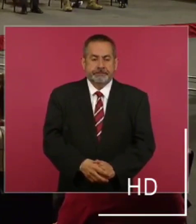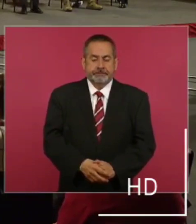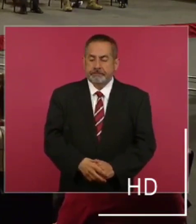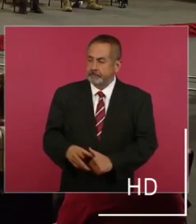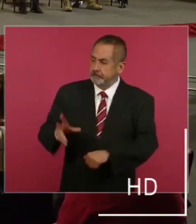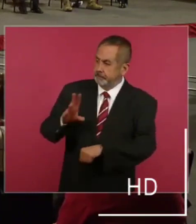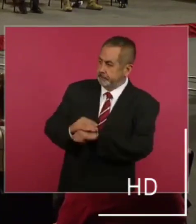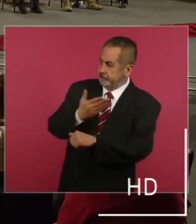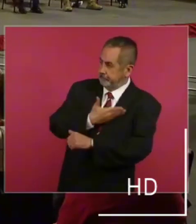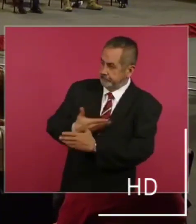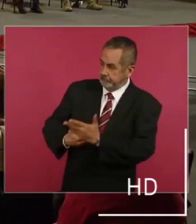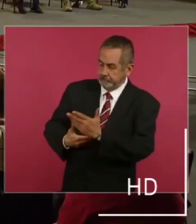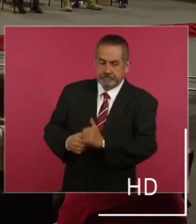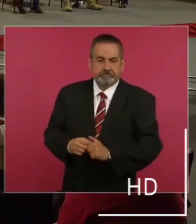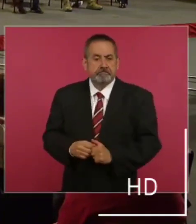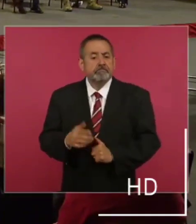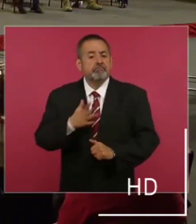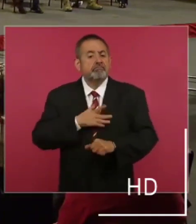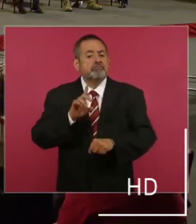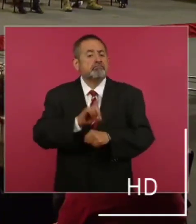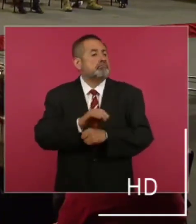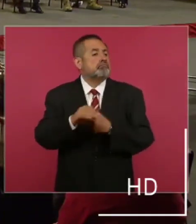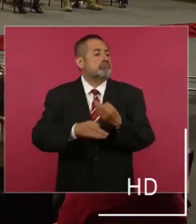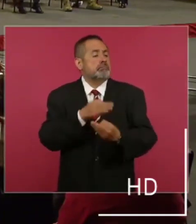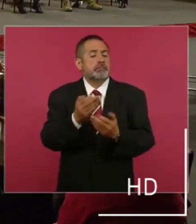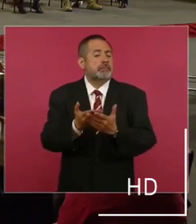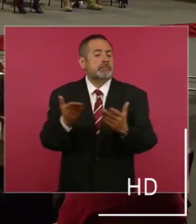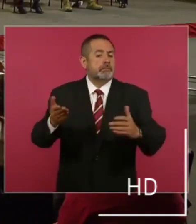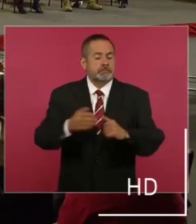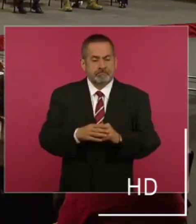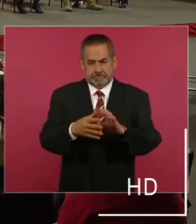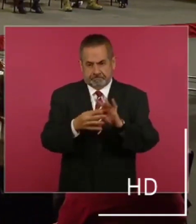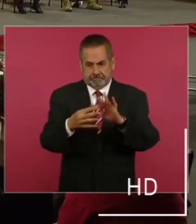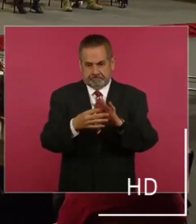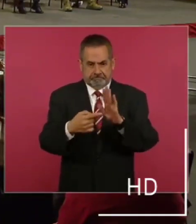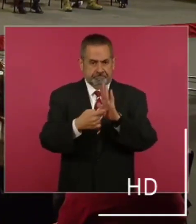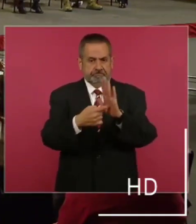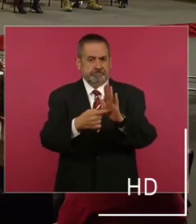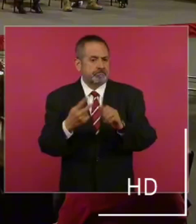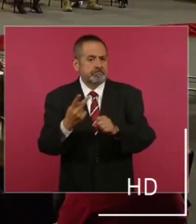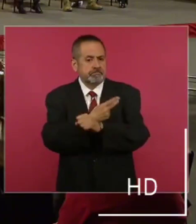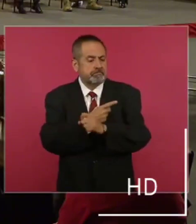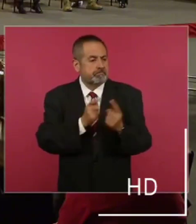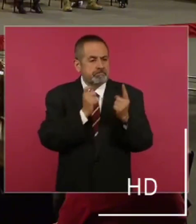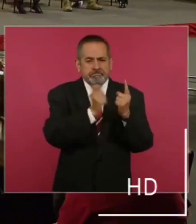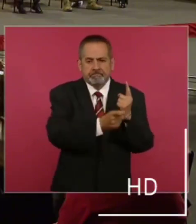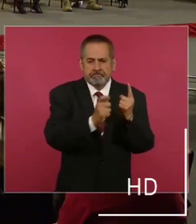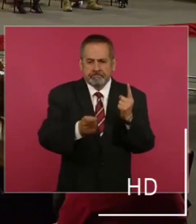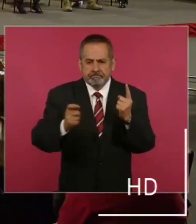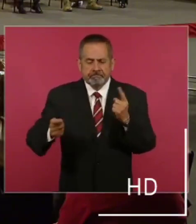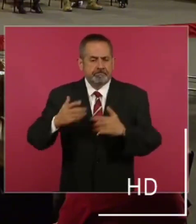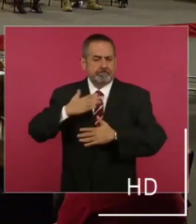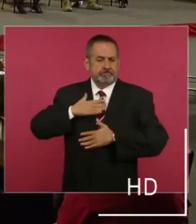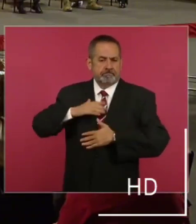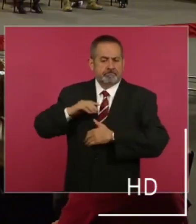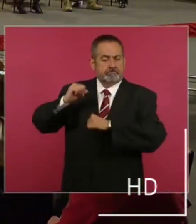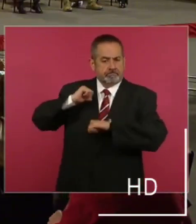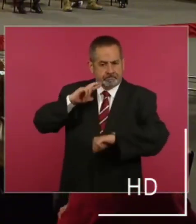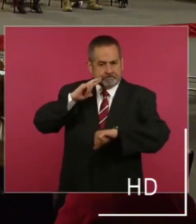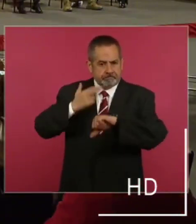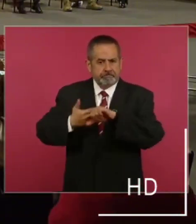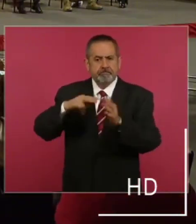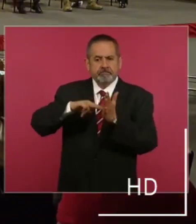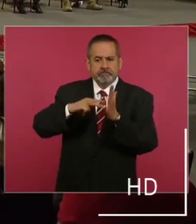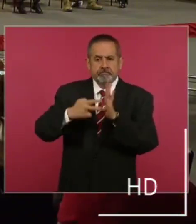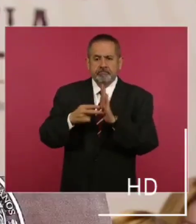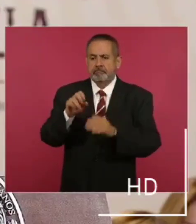Con su permiso, señor presidente, muy buenos días a todos. Para reportar el avance de las obras que la Dirección General de Ingenieros de la Secretaría de la